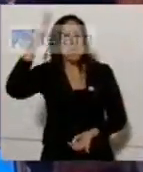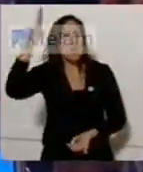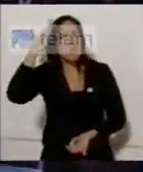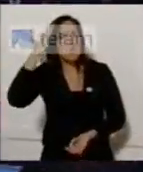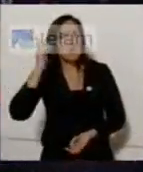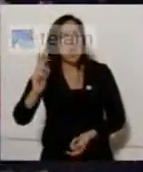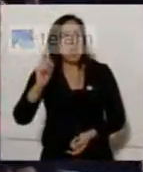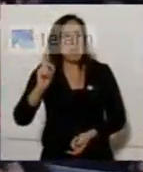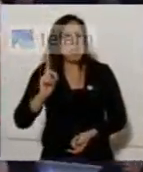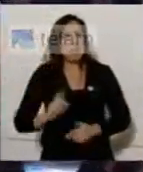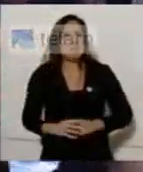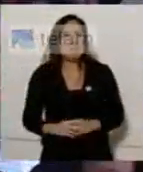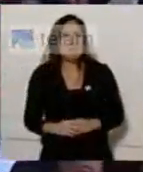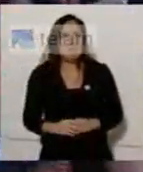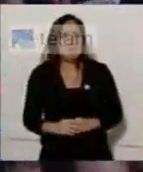culturales.